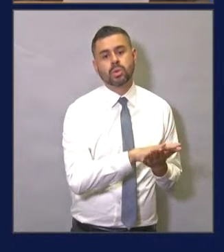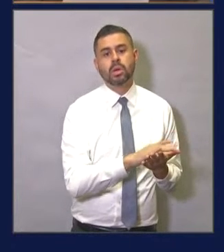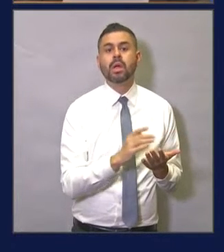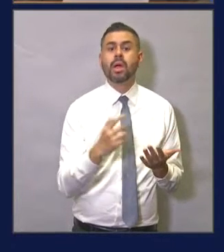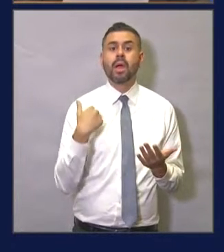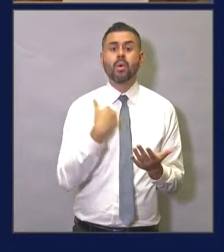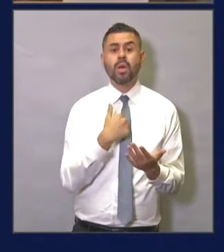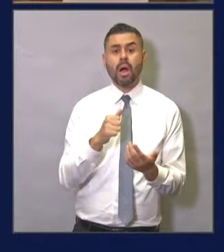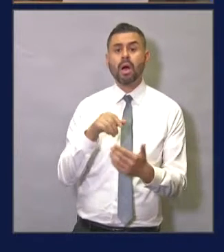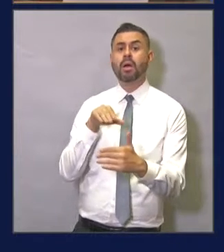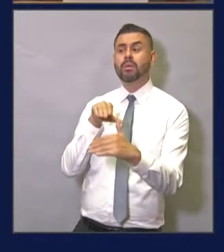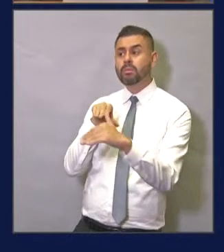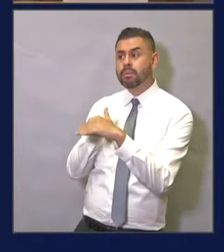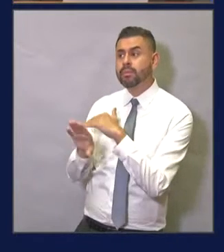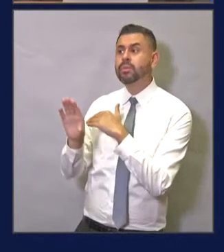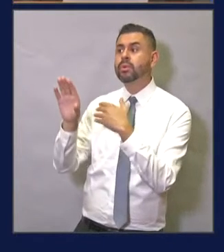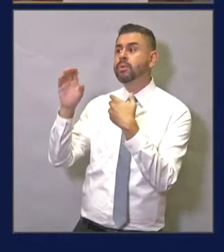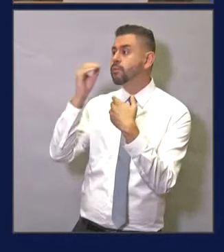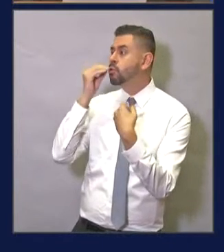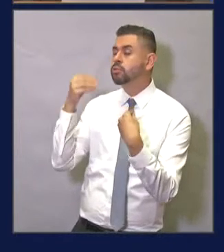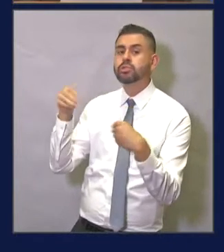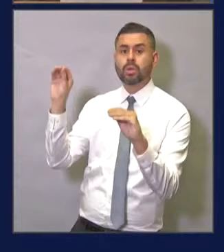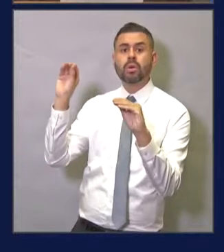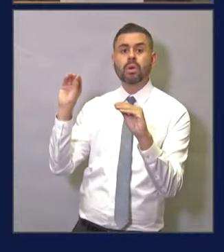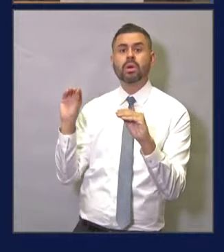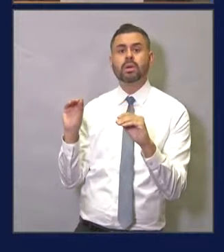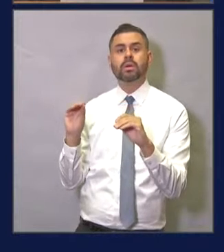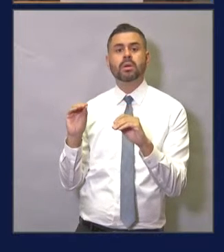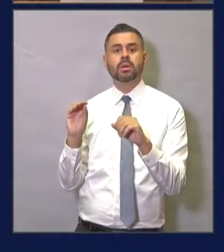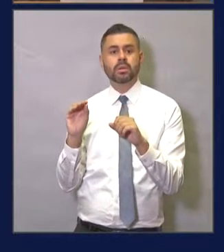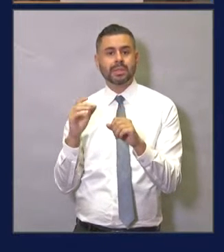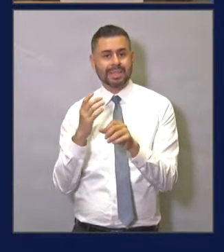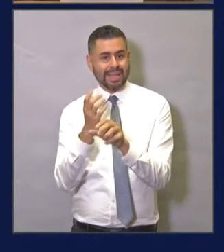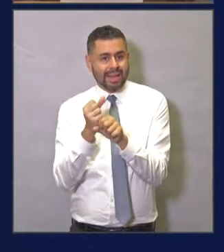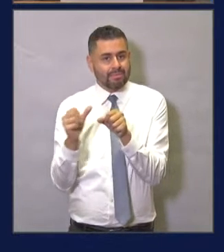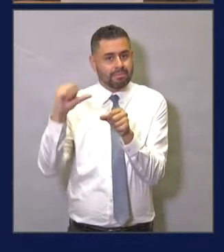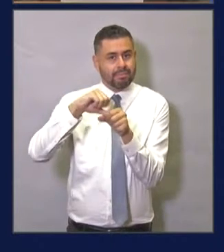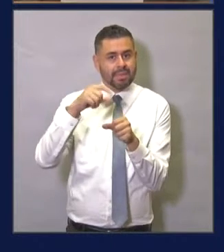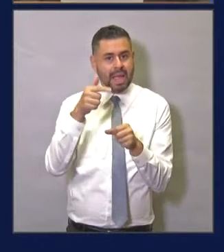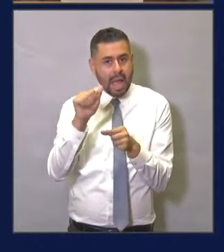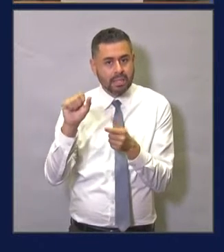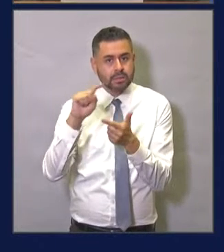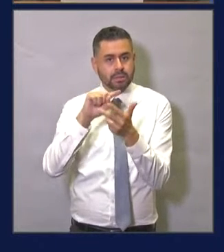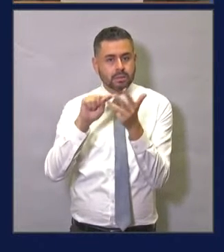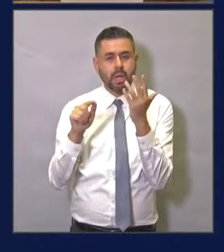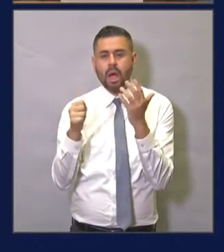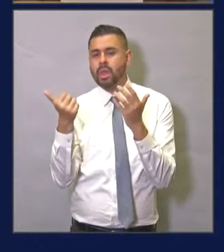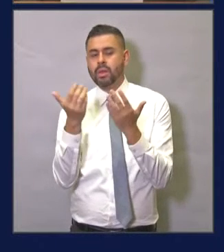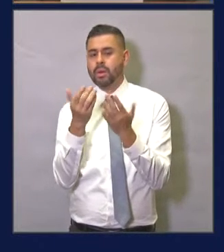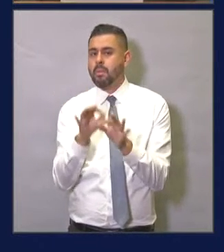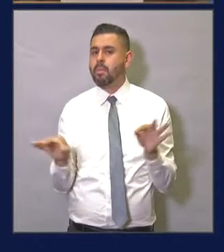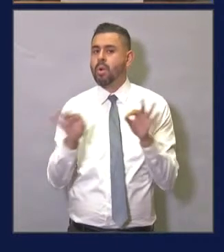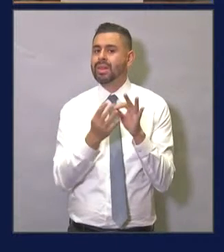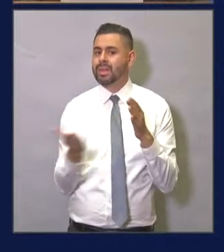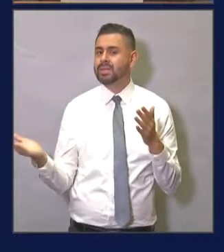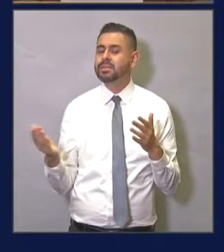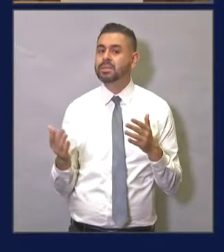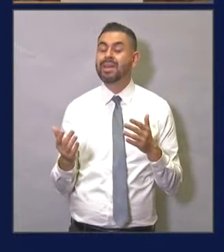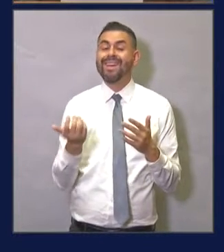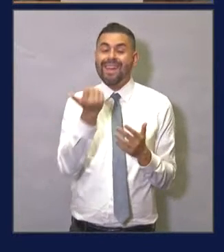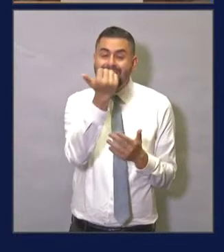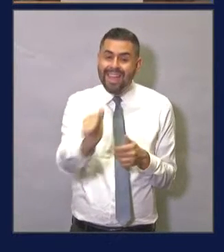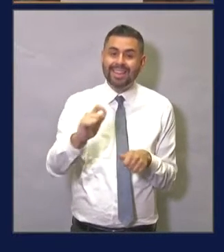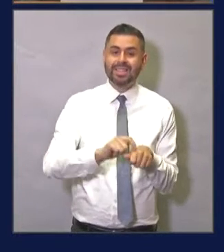servicios esenciales de vez en cuando. Cada vez que sale de su casa y esté cerca de otras personas, puede estar expuesto